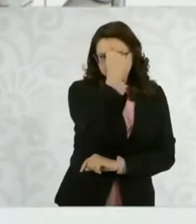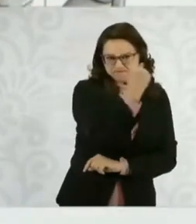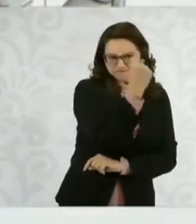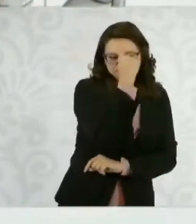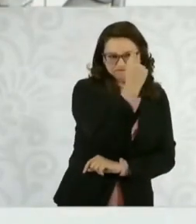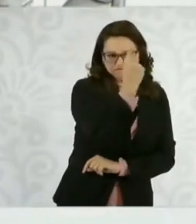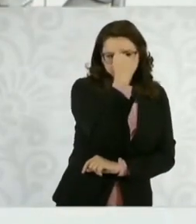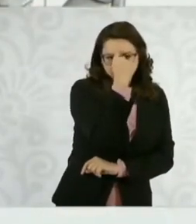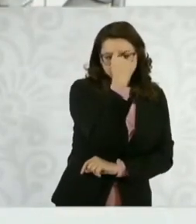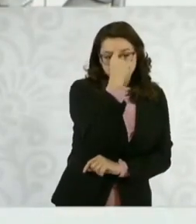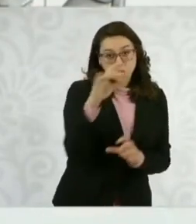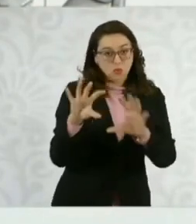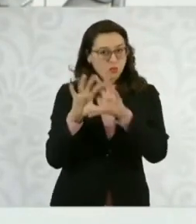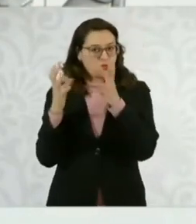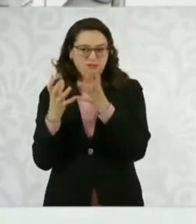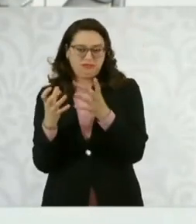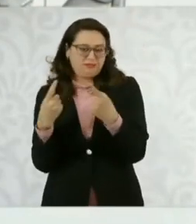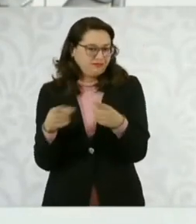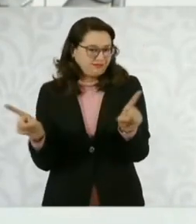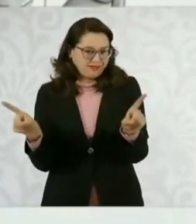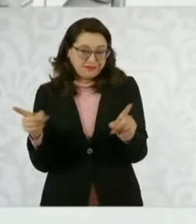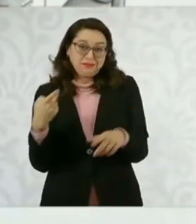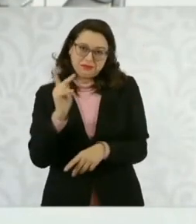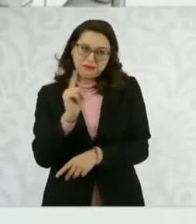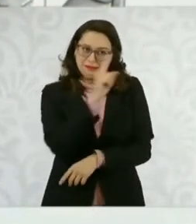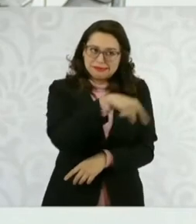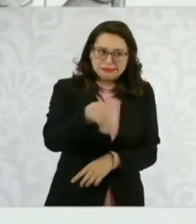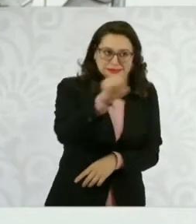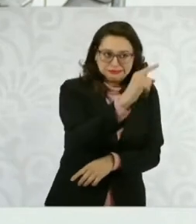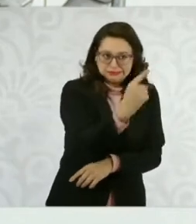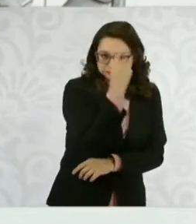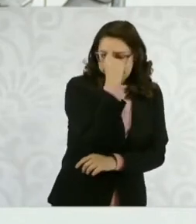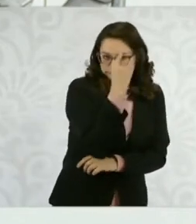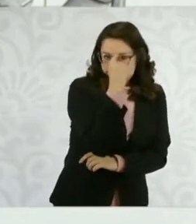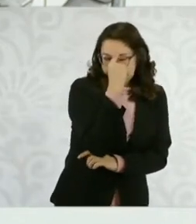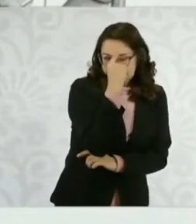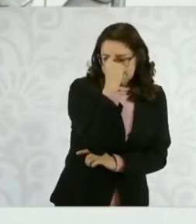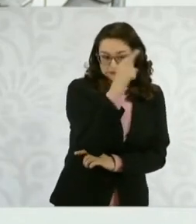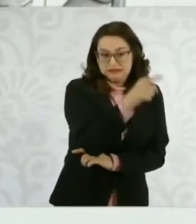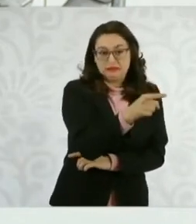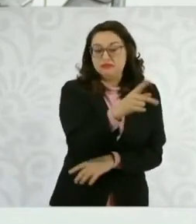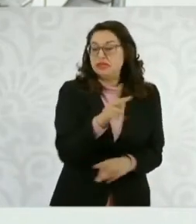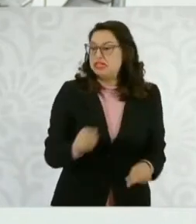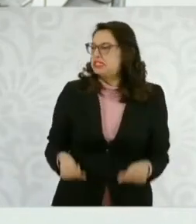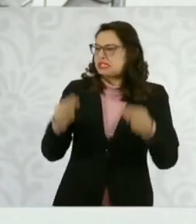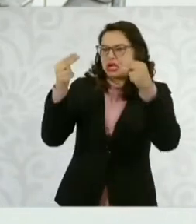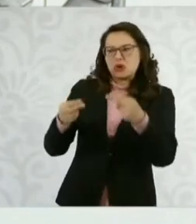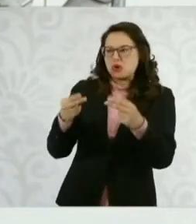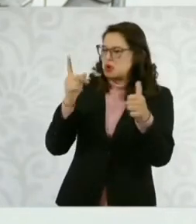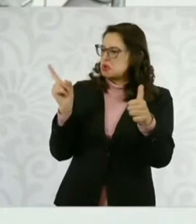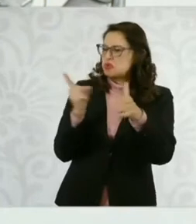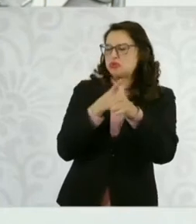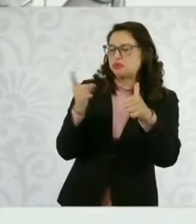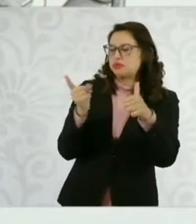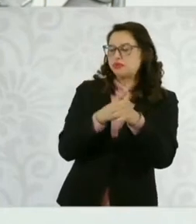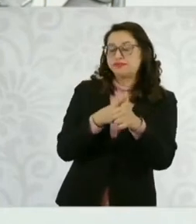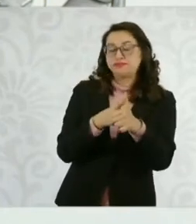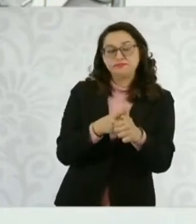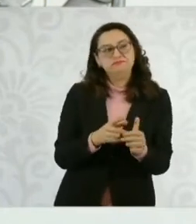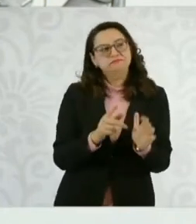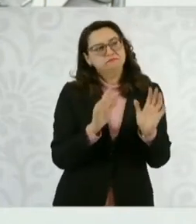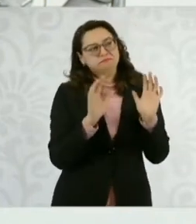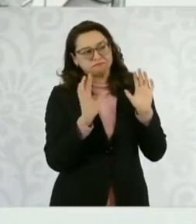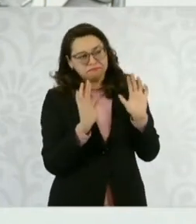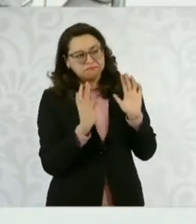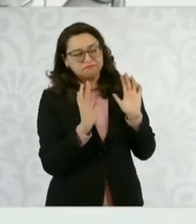de que solo es el mercado quien debe guiar la economía, pues lleva a pensar a lo mejor que en México va a haber